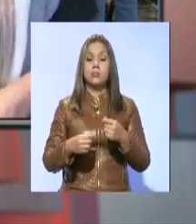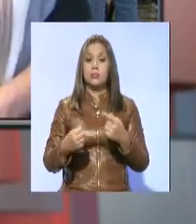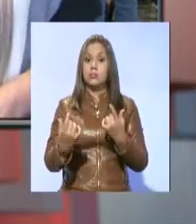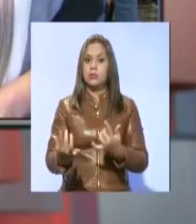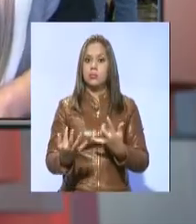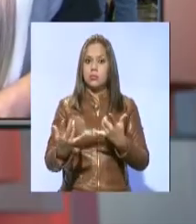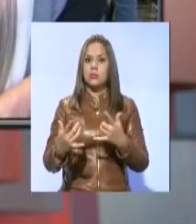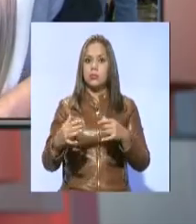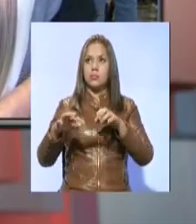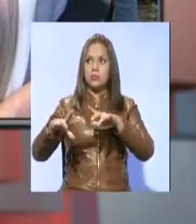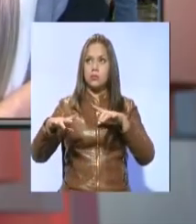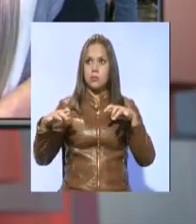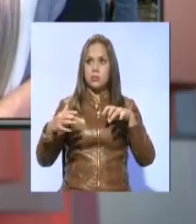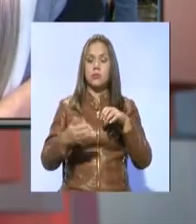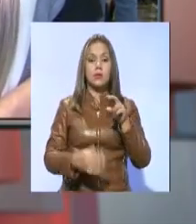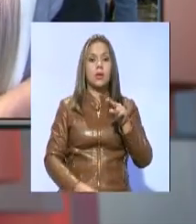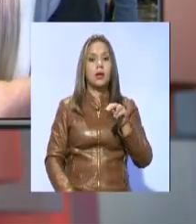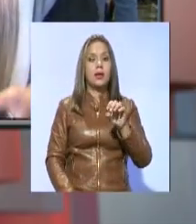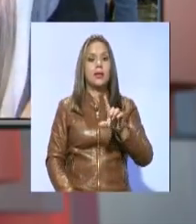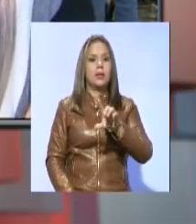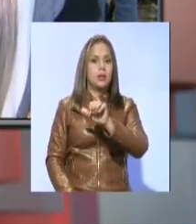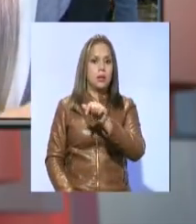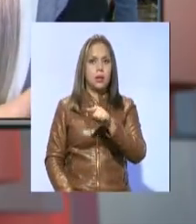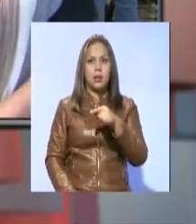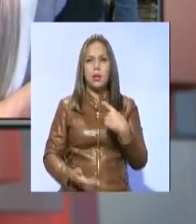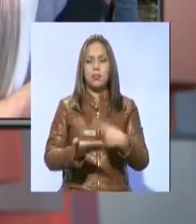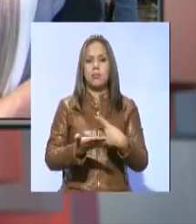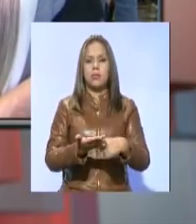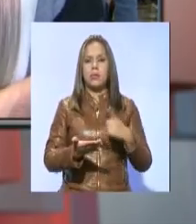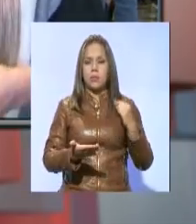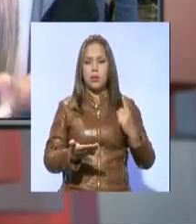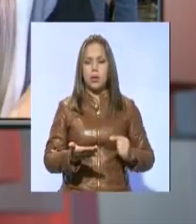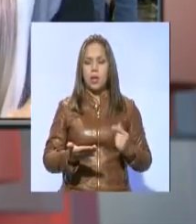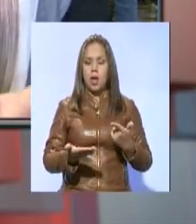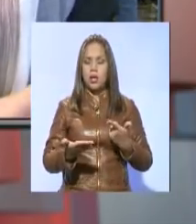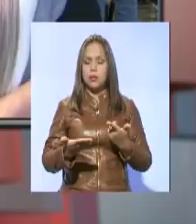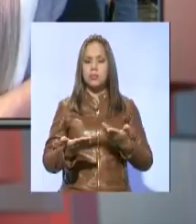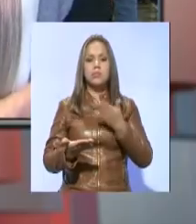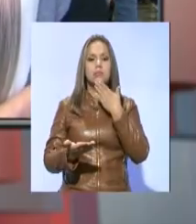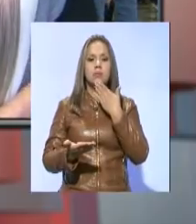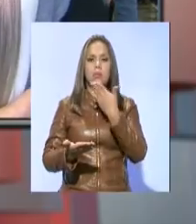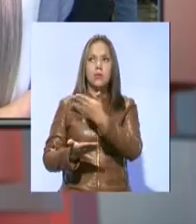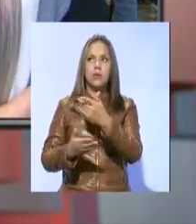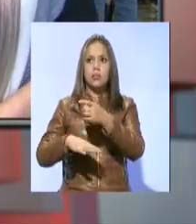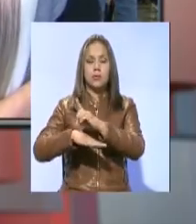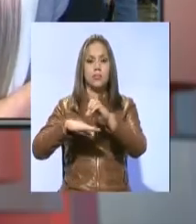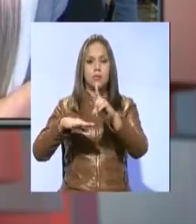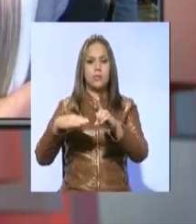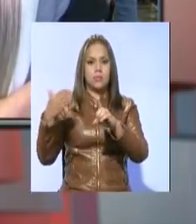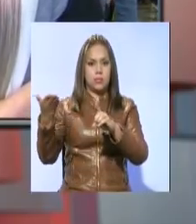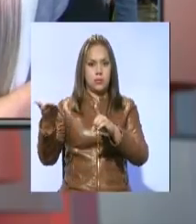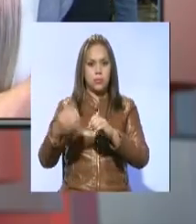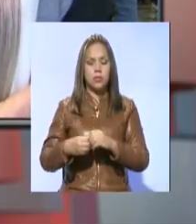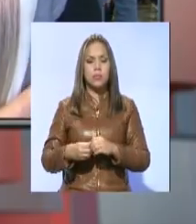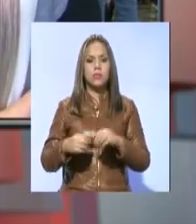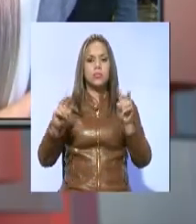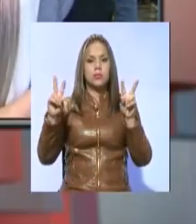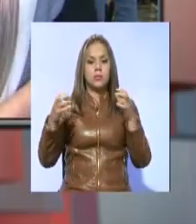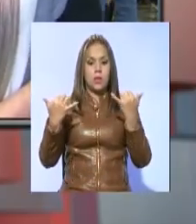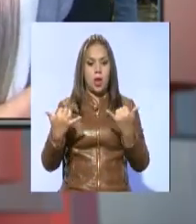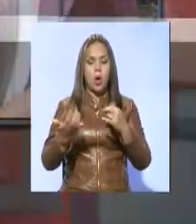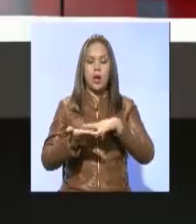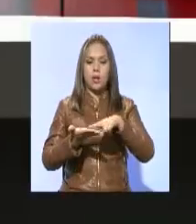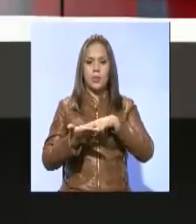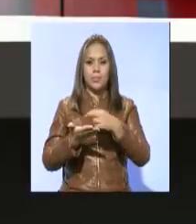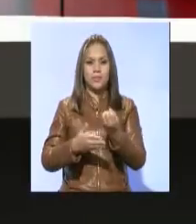del Salón del Pleno, Nela Martínez, para conocer detalles de las resoluciones que adopte el Consejo de Administración Legislativa CAL, hoy en